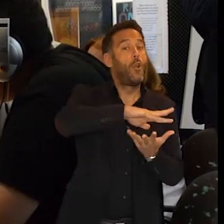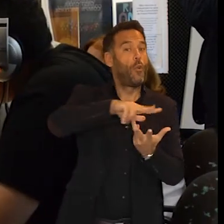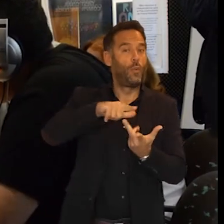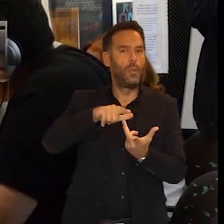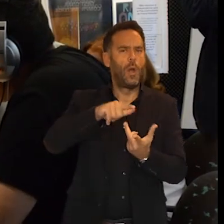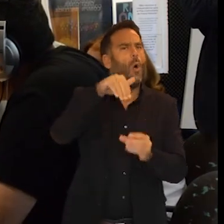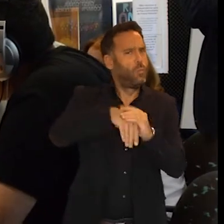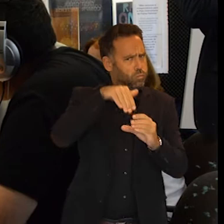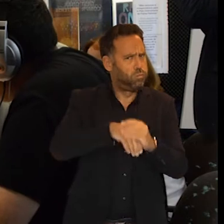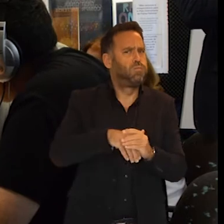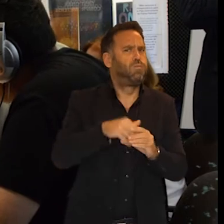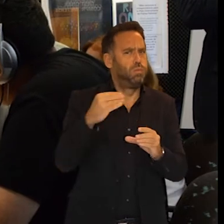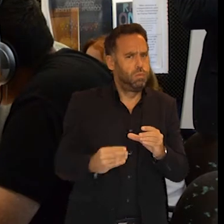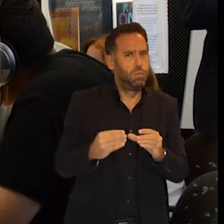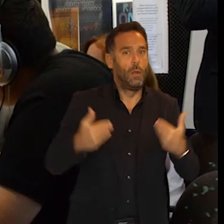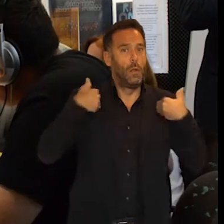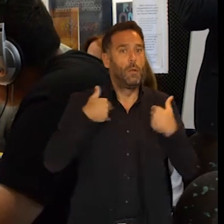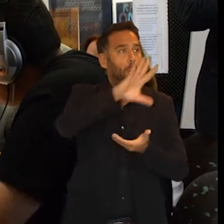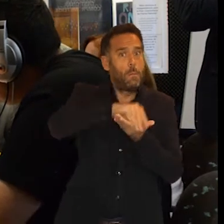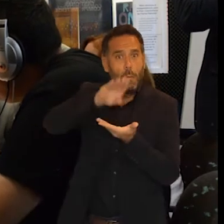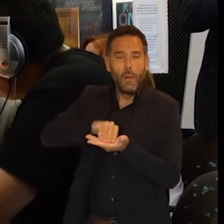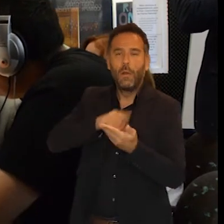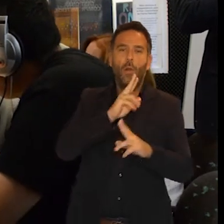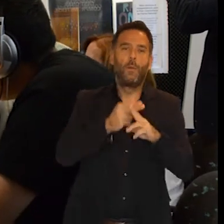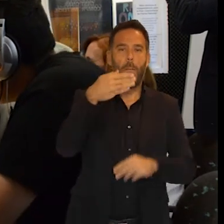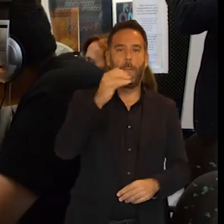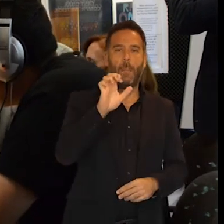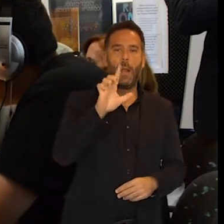cargaditas. Las noticias elaboradas por Belén Higueras.